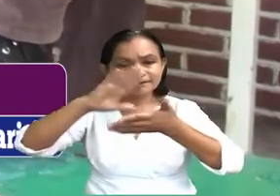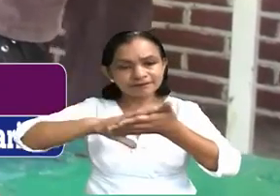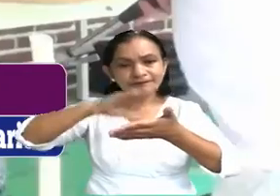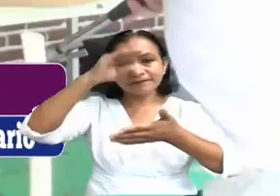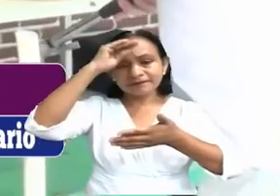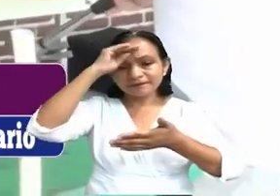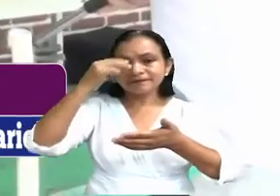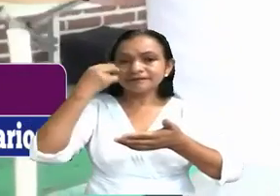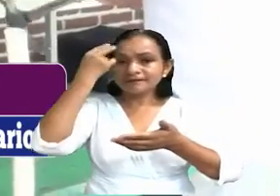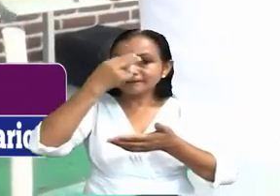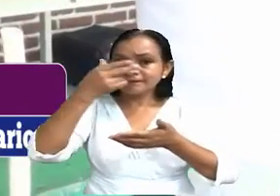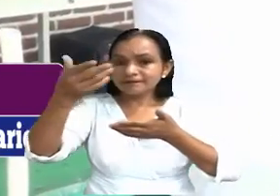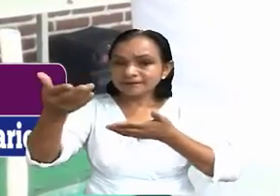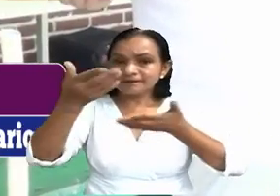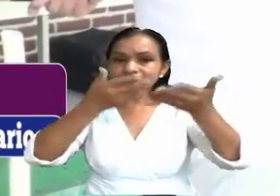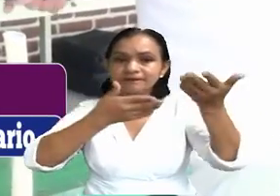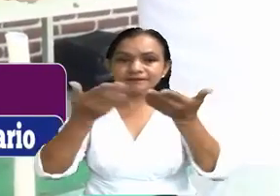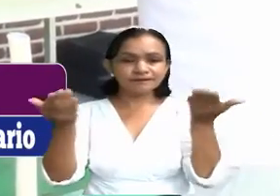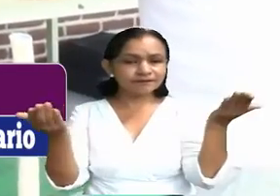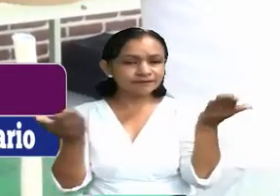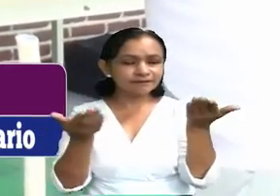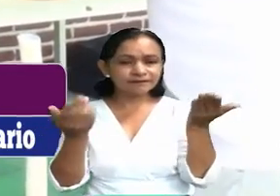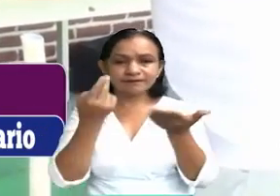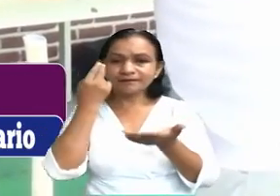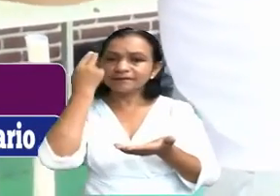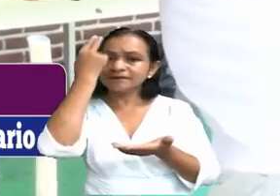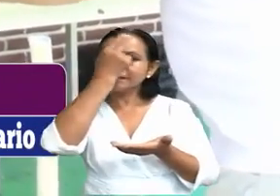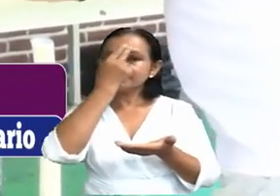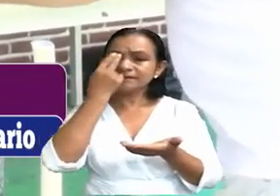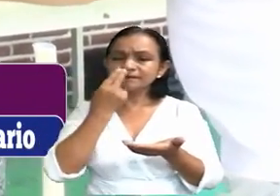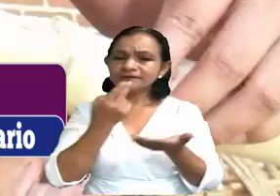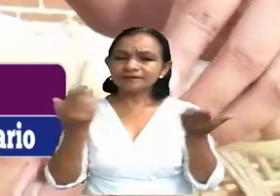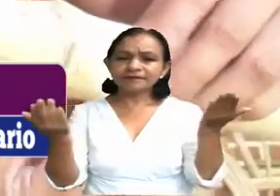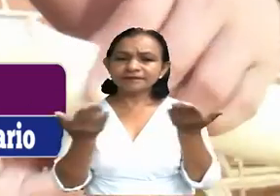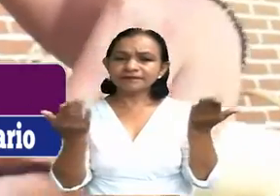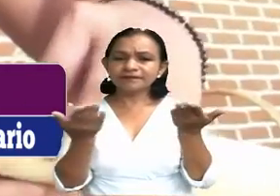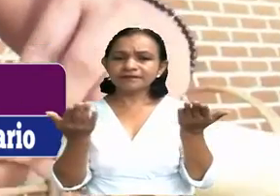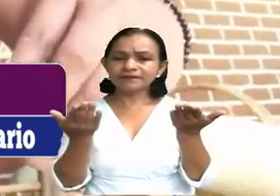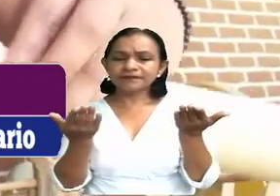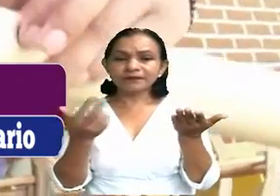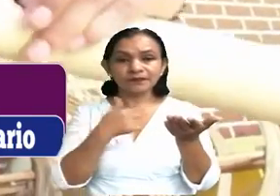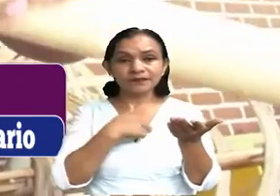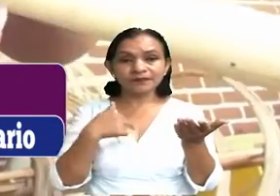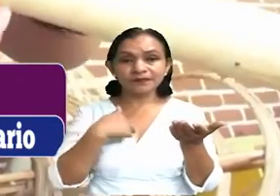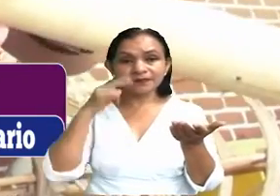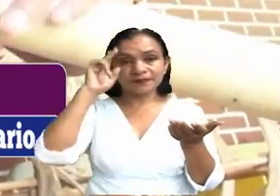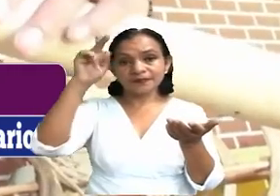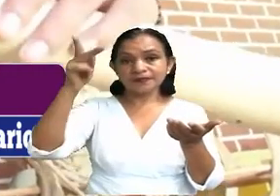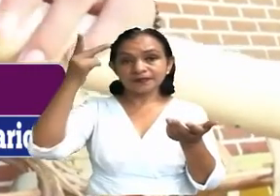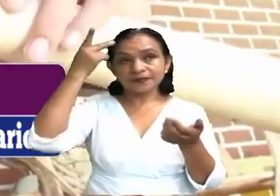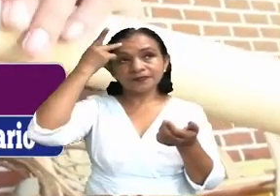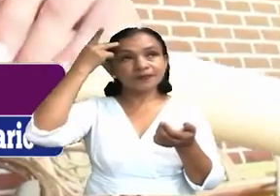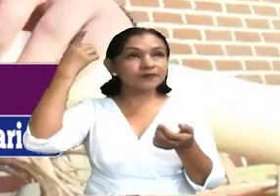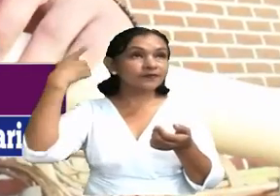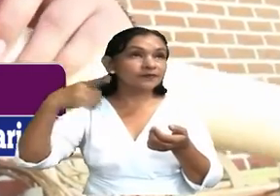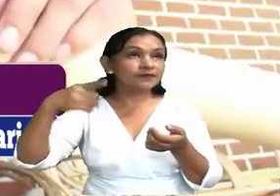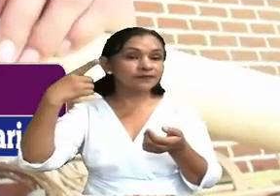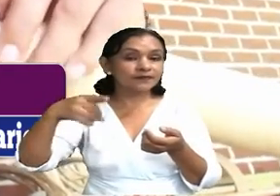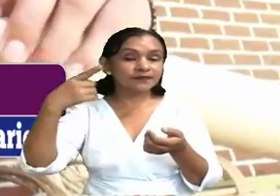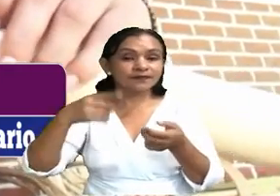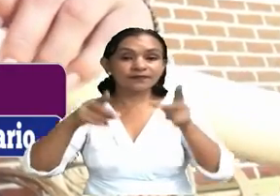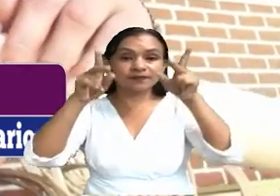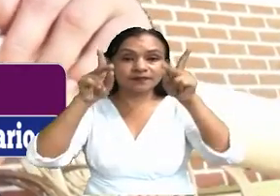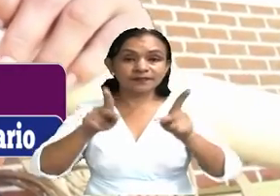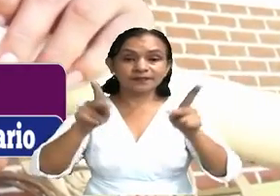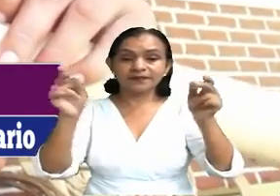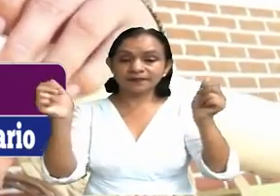hacerle una pregunta, riesgo de parecer bastante obvio con ella. ¿Cómo influyen, y le pregunto, la política de restitución de derechos en las personas